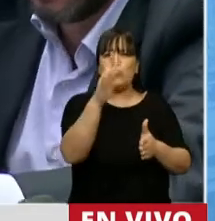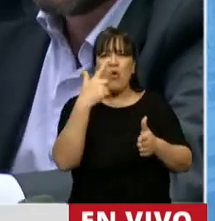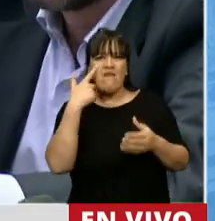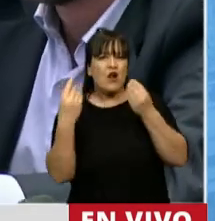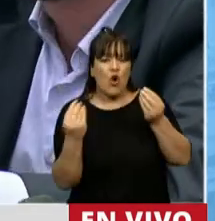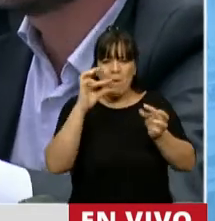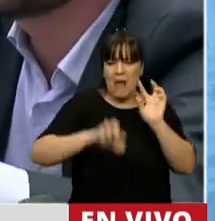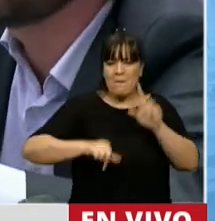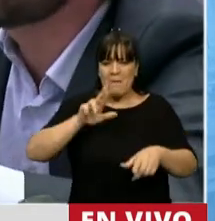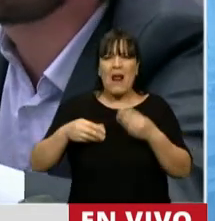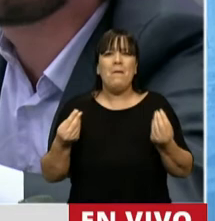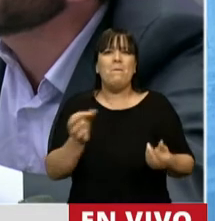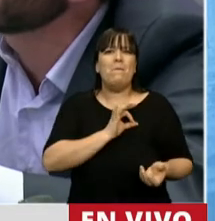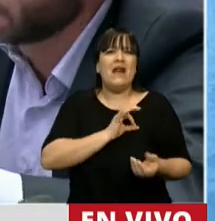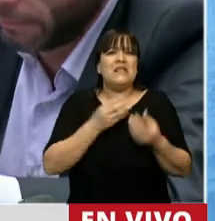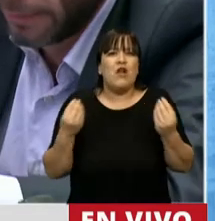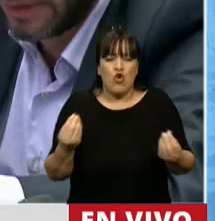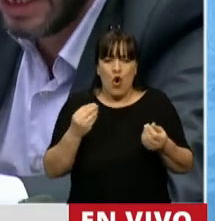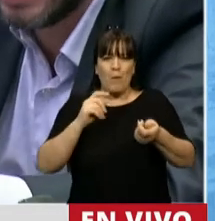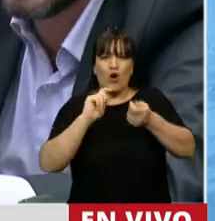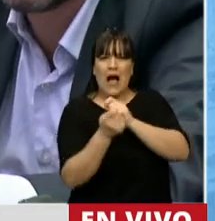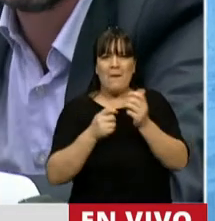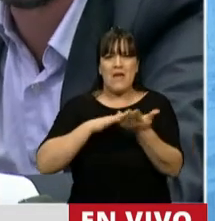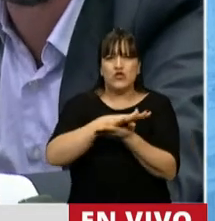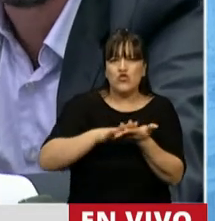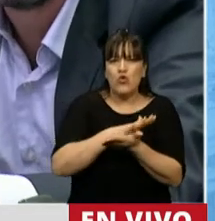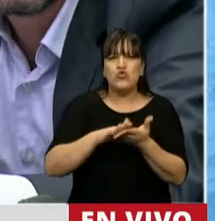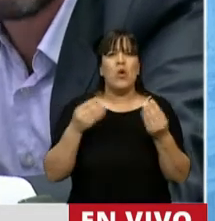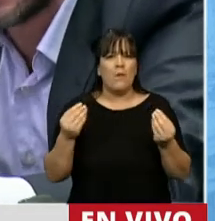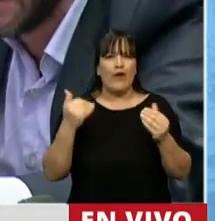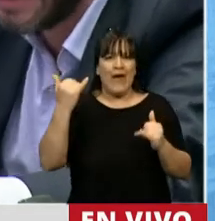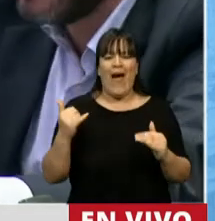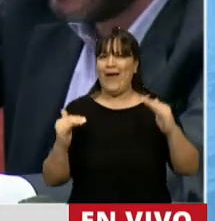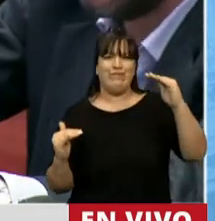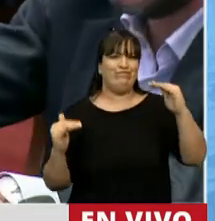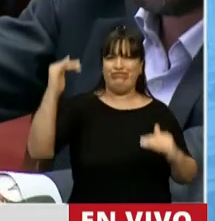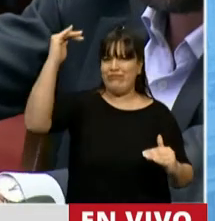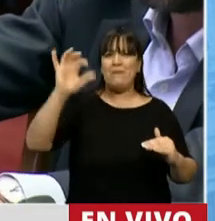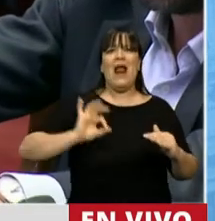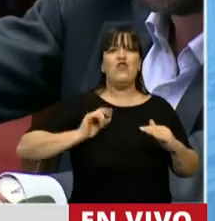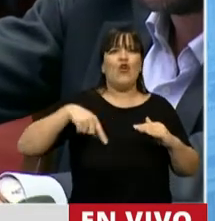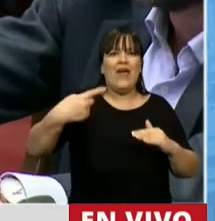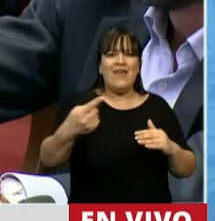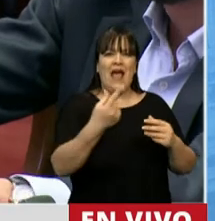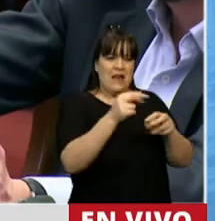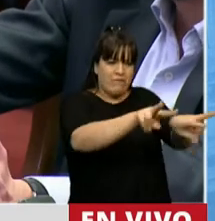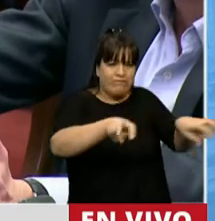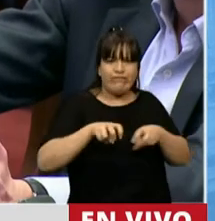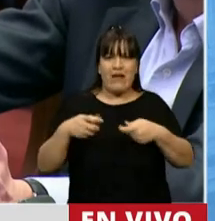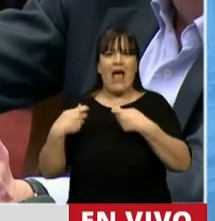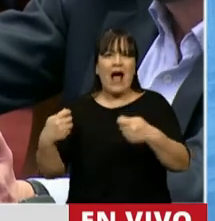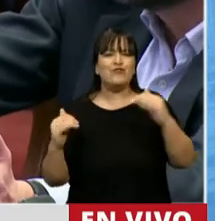saber cómo se va a corregir el desequilibrio a partir del año que viene.